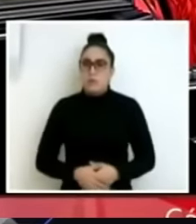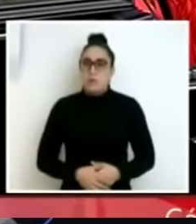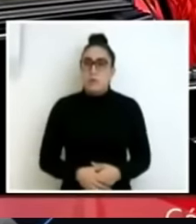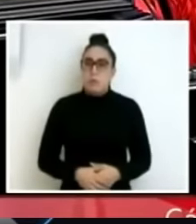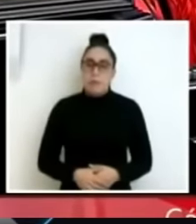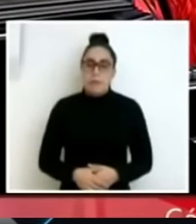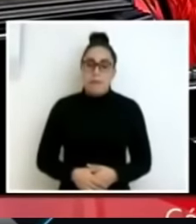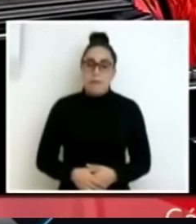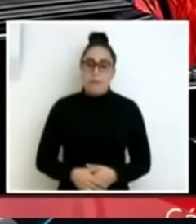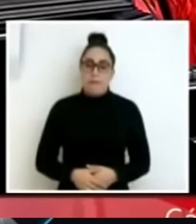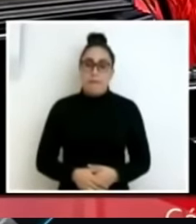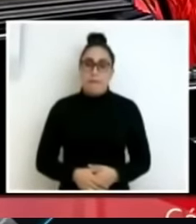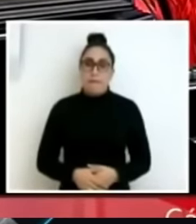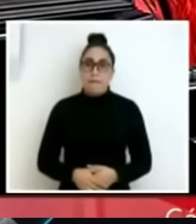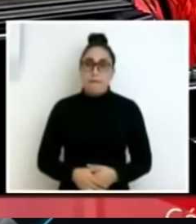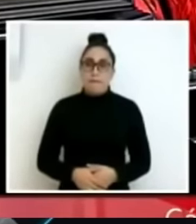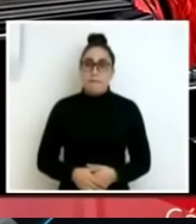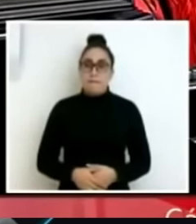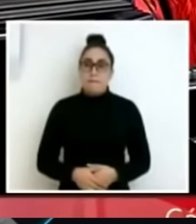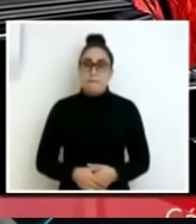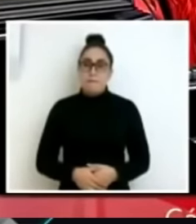Retiro mi reserva.